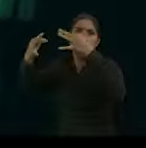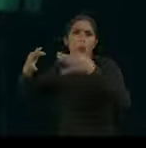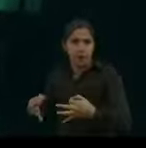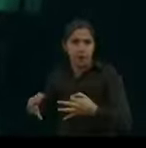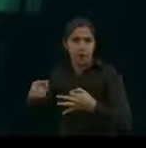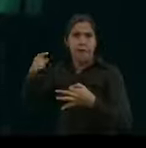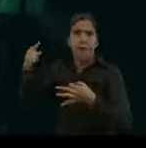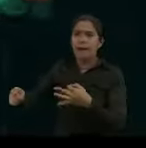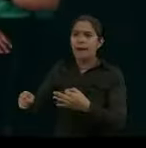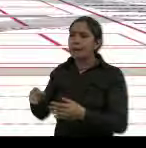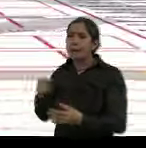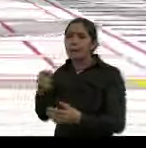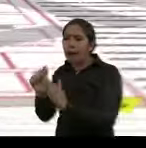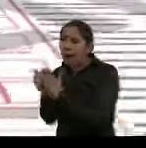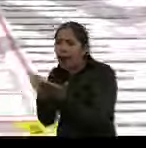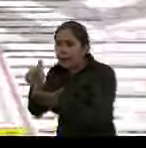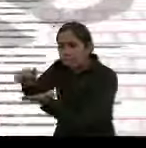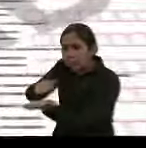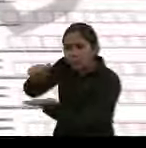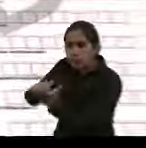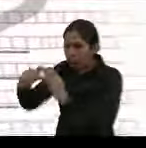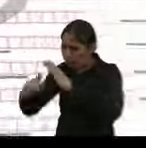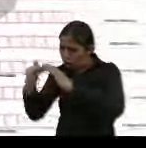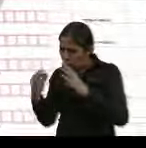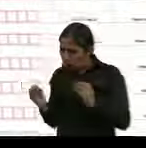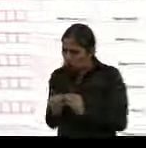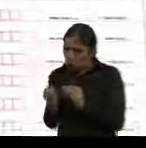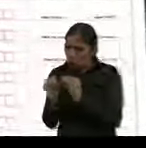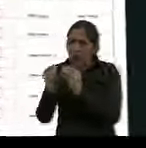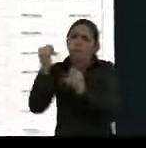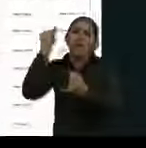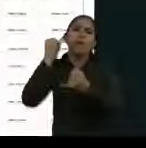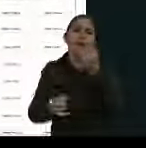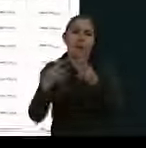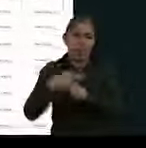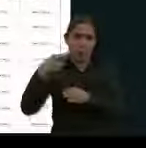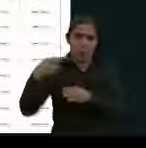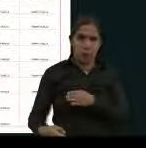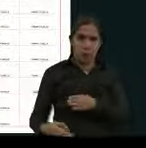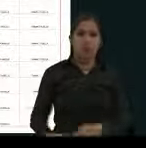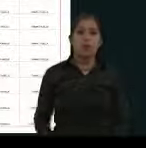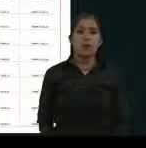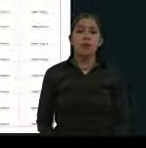que nos permite conocer los resultados finales a través del escrutinio de todas las actas.